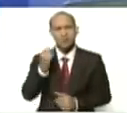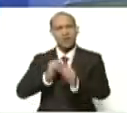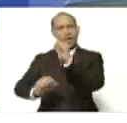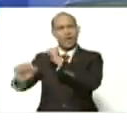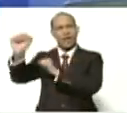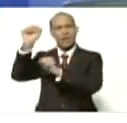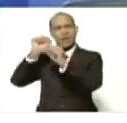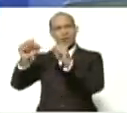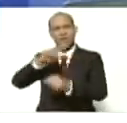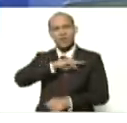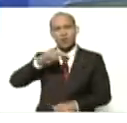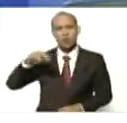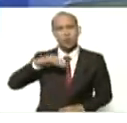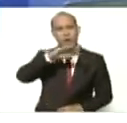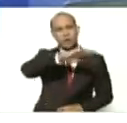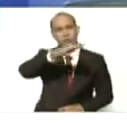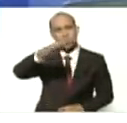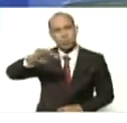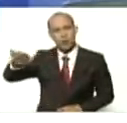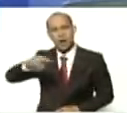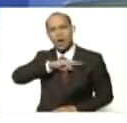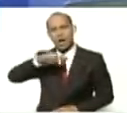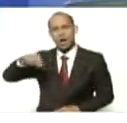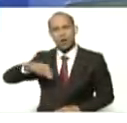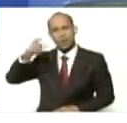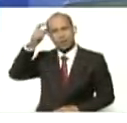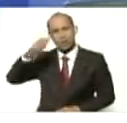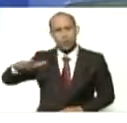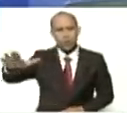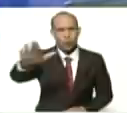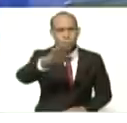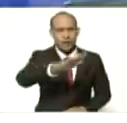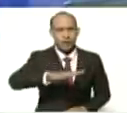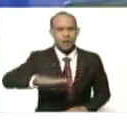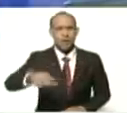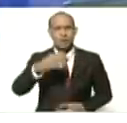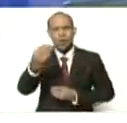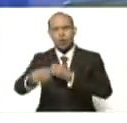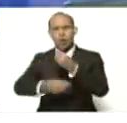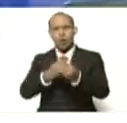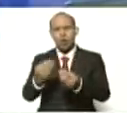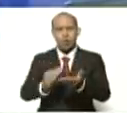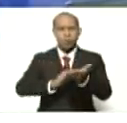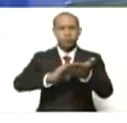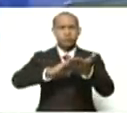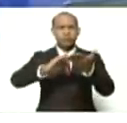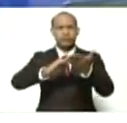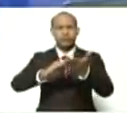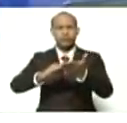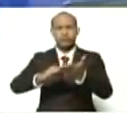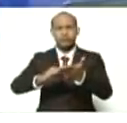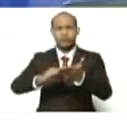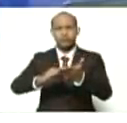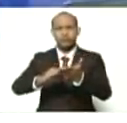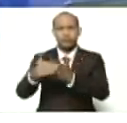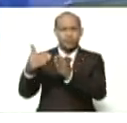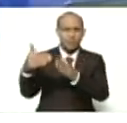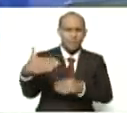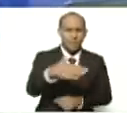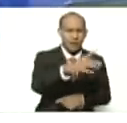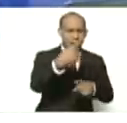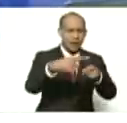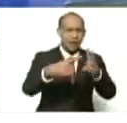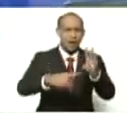nuestros mares a nuestro pueblo como se recuperó la flora marina la fauna